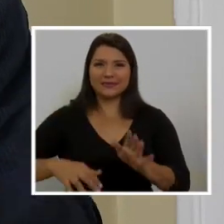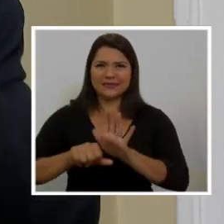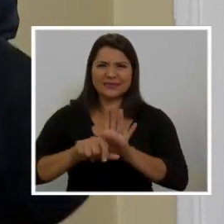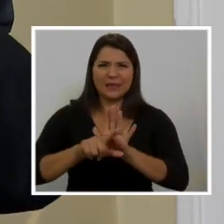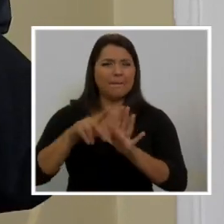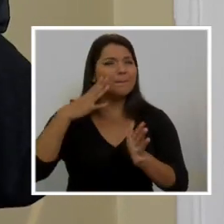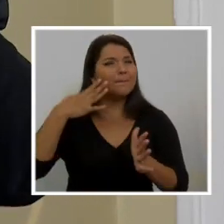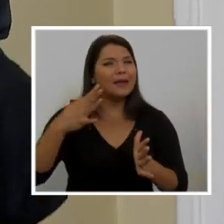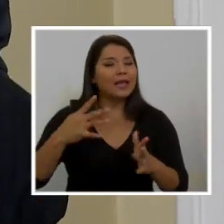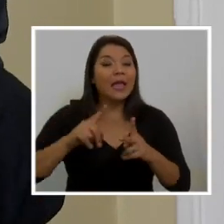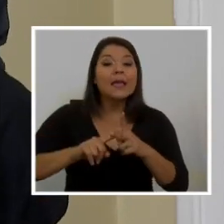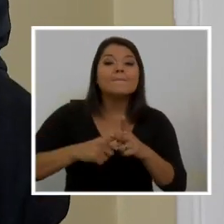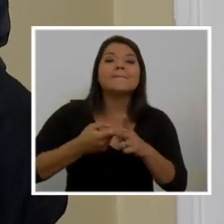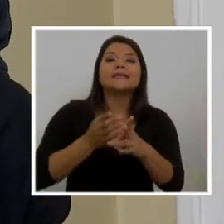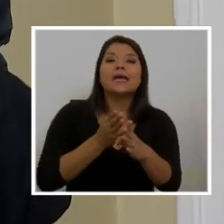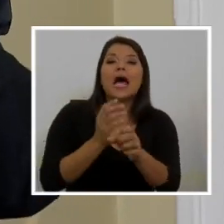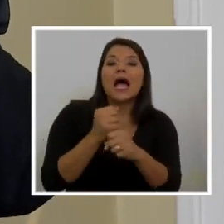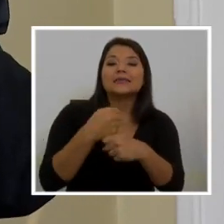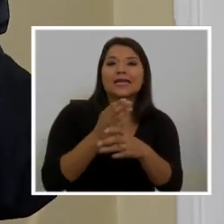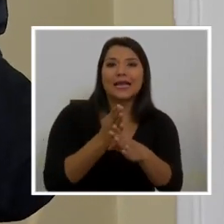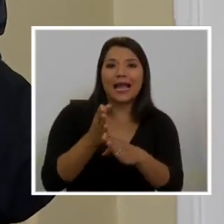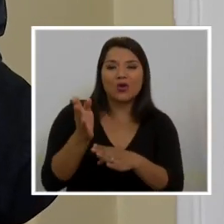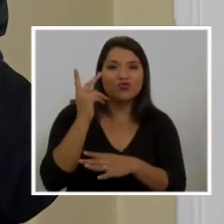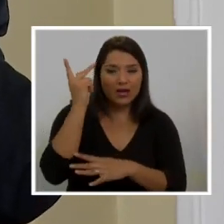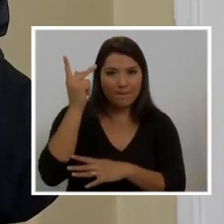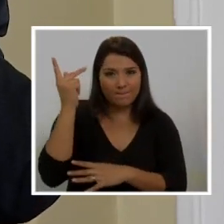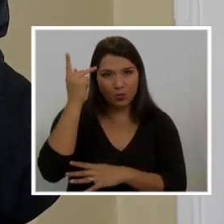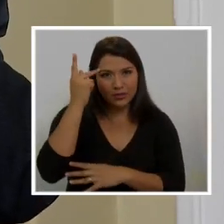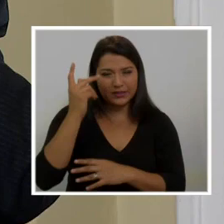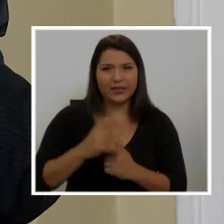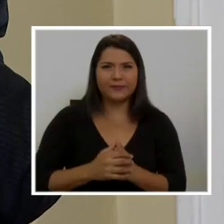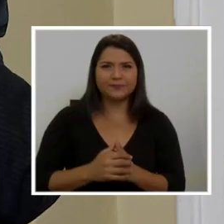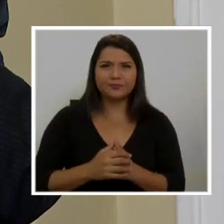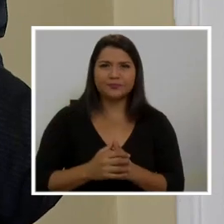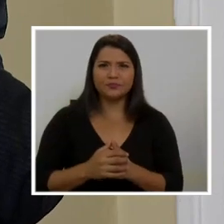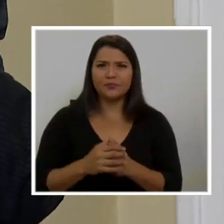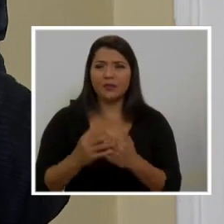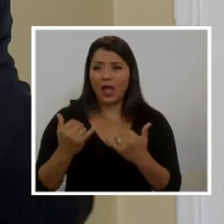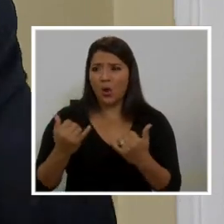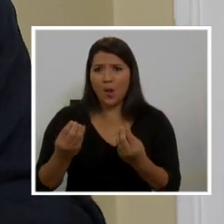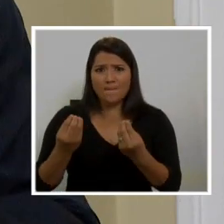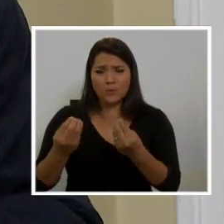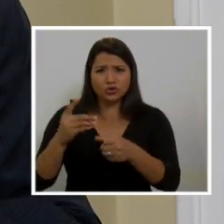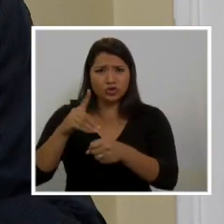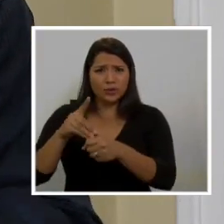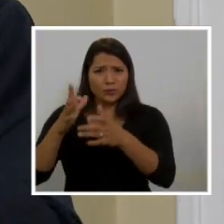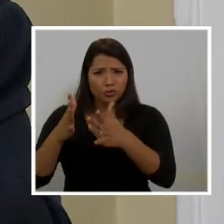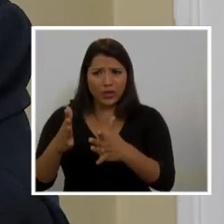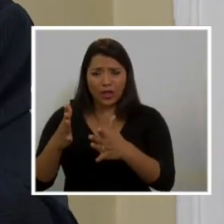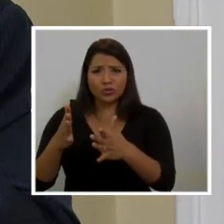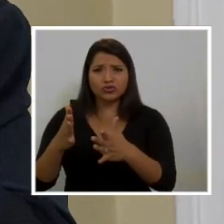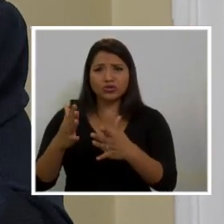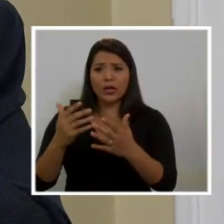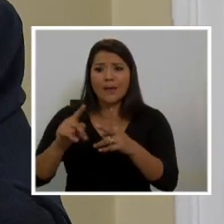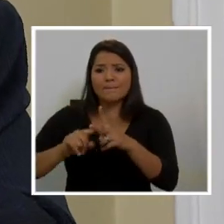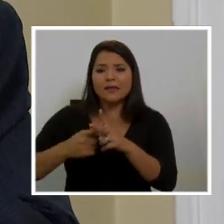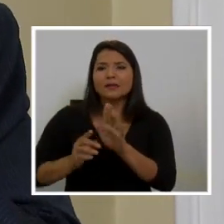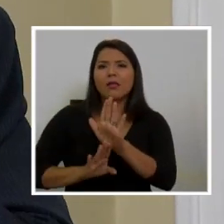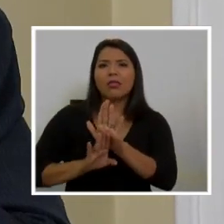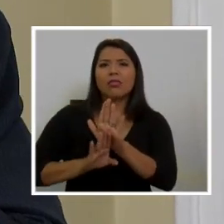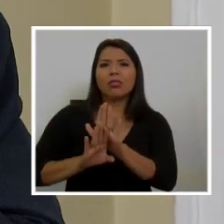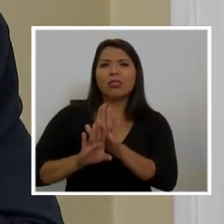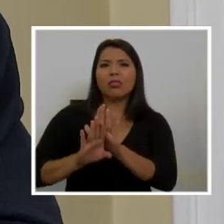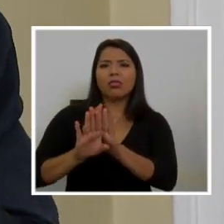partido, porque hay figuras muy fuertes que están en el gabinete, que estos que están aquí diputados hasta ahora comienzan a subir peldaños. Todos esos juegos hay que verlos